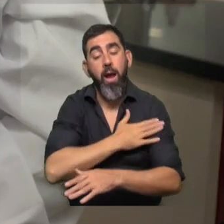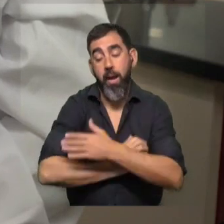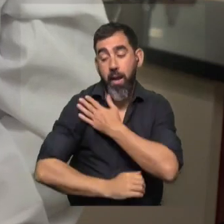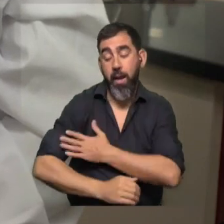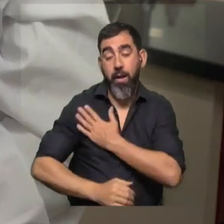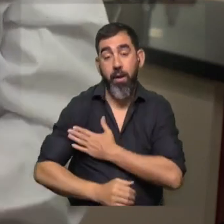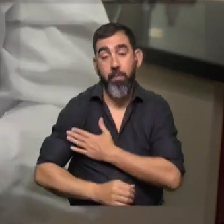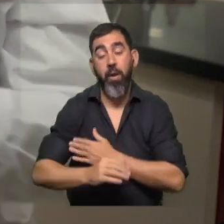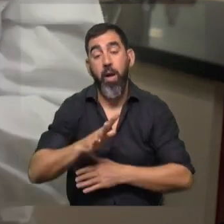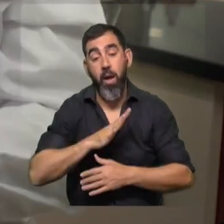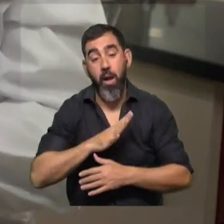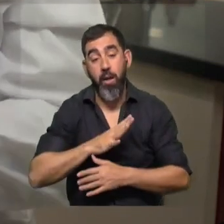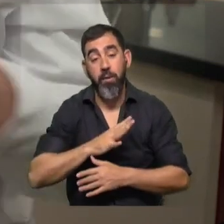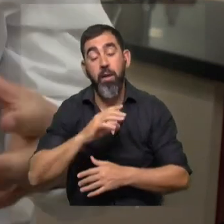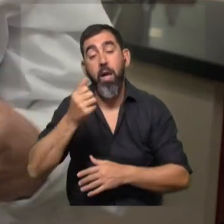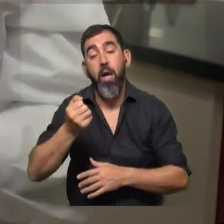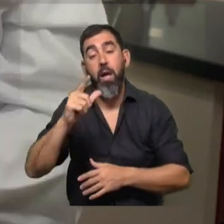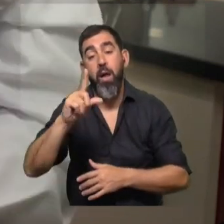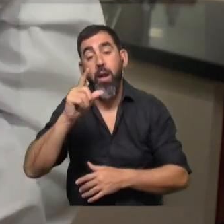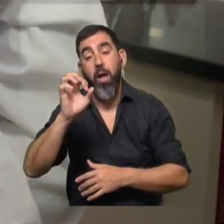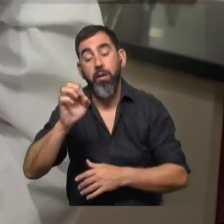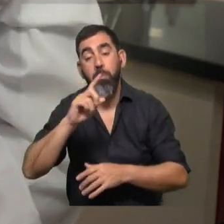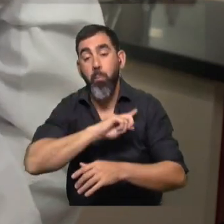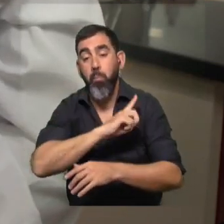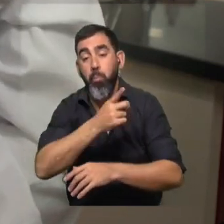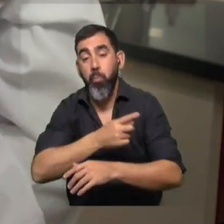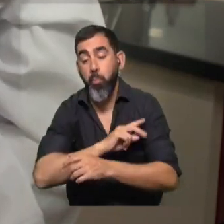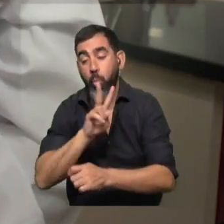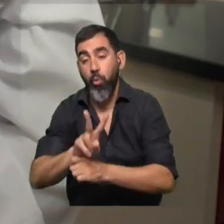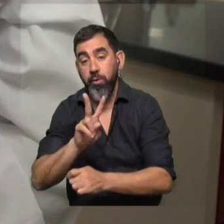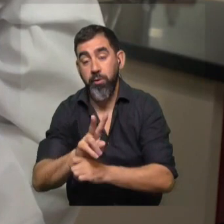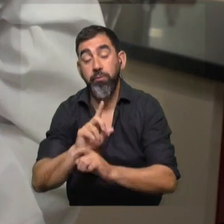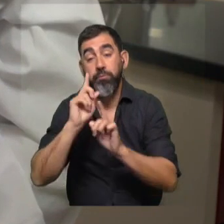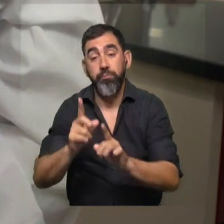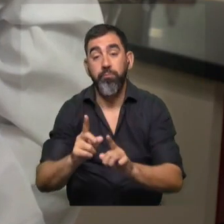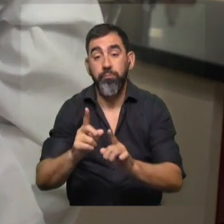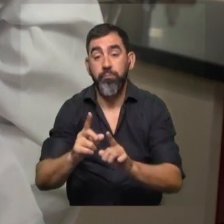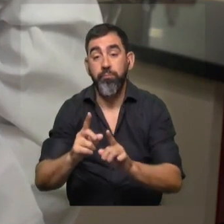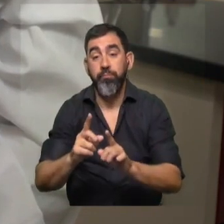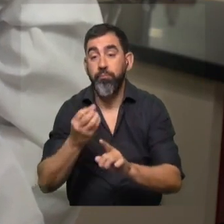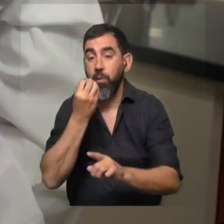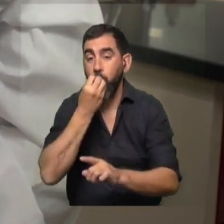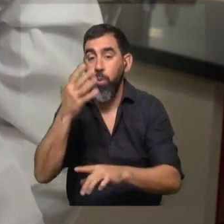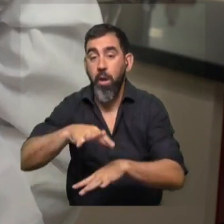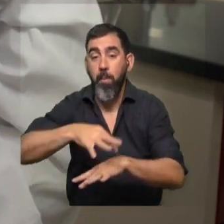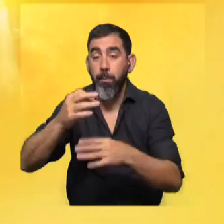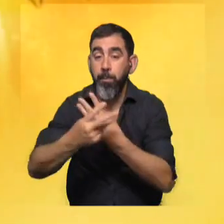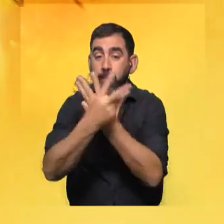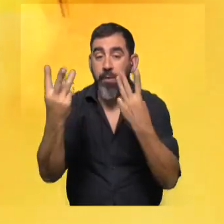alga fucus, que potencia la acción de los polifenoles, además de ser muy buena para la piel también.